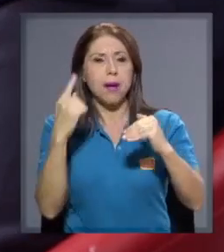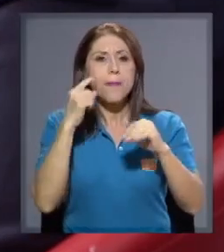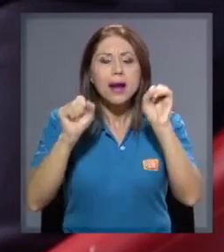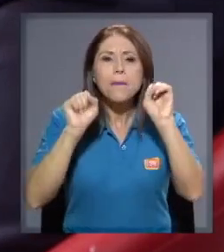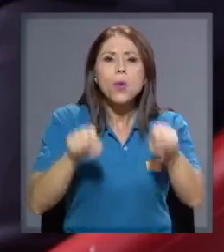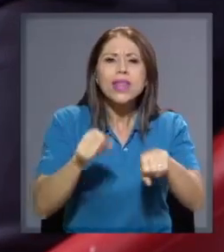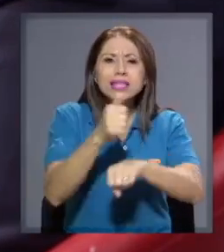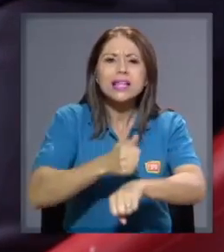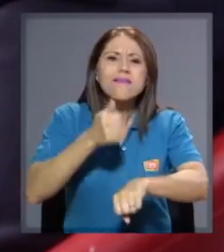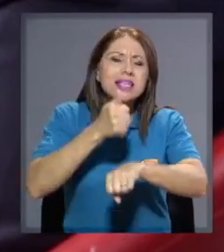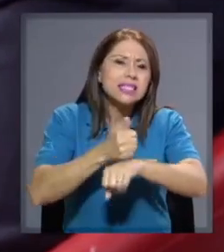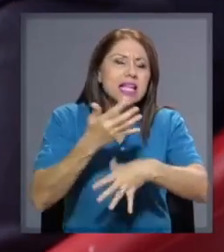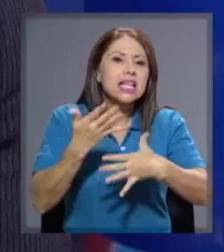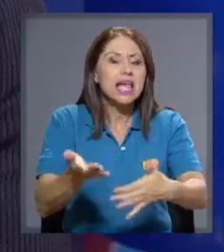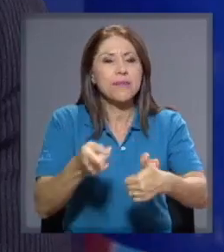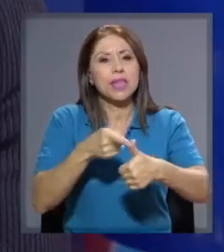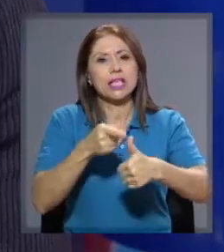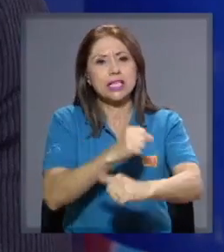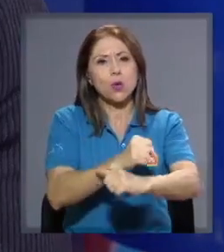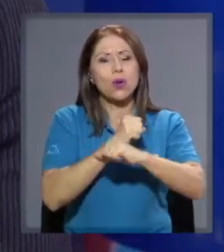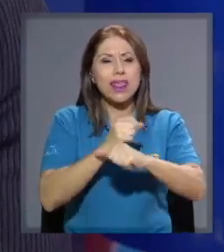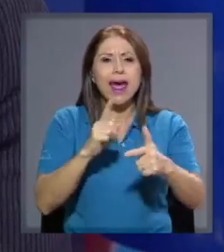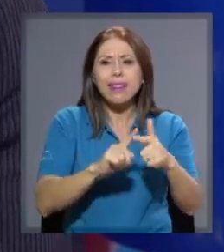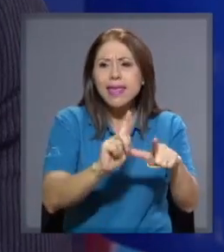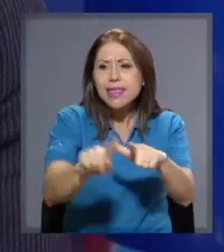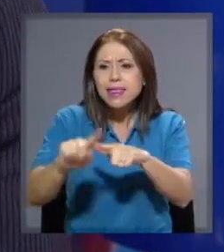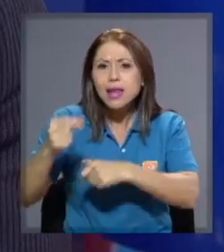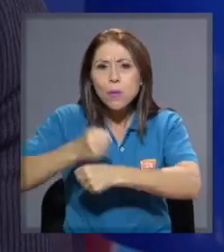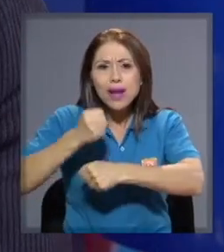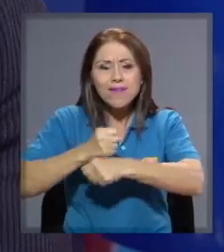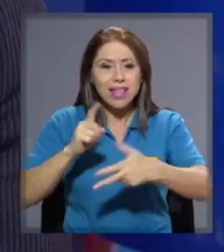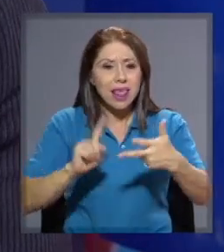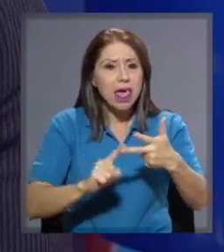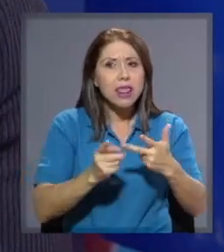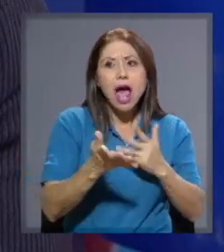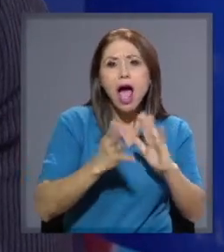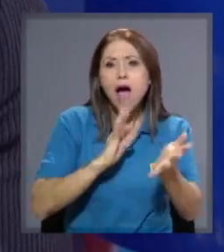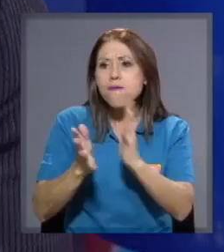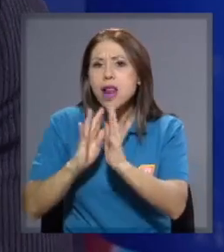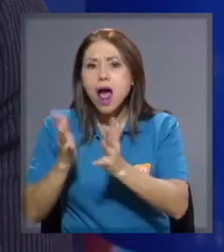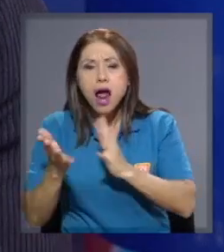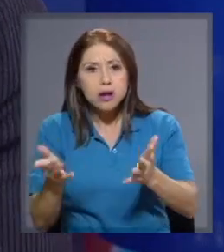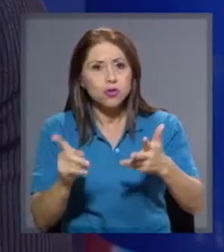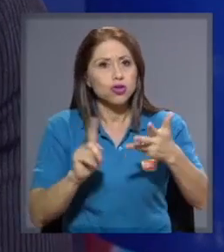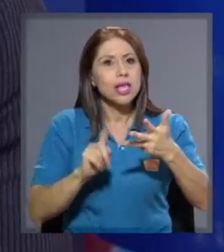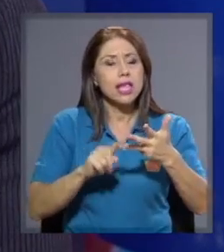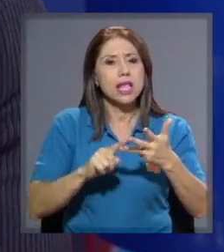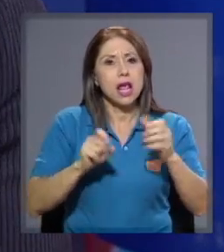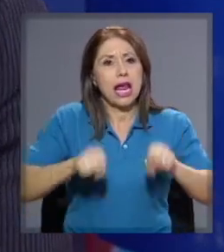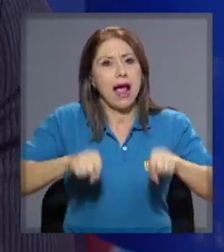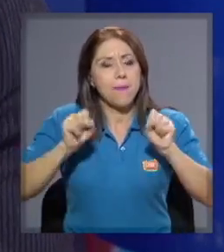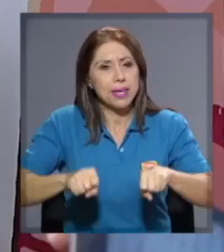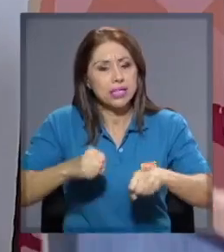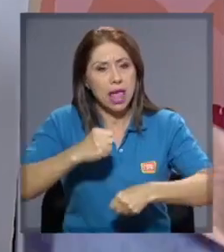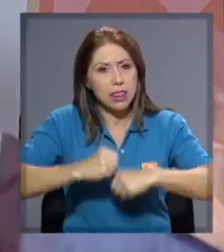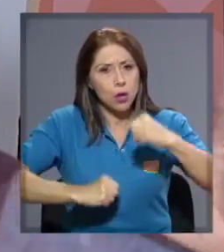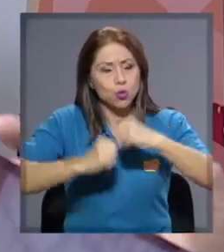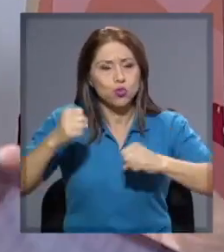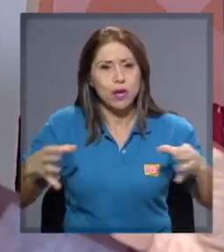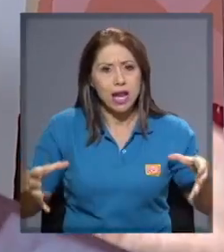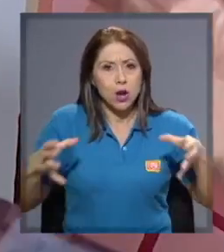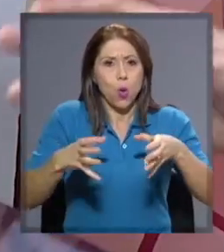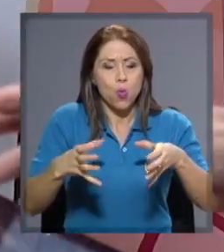de seguridad interoperabilidad capacidad de hablarnos entre sí y sobre todo la capacidad de construir en conjunto